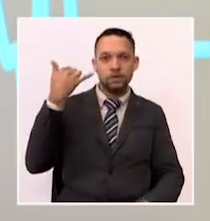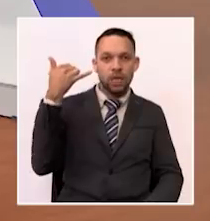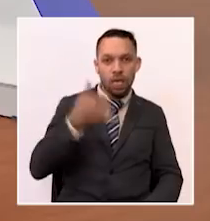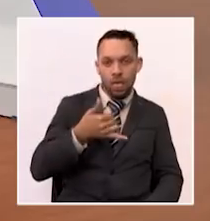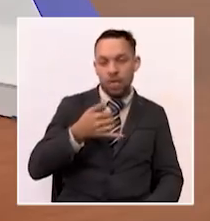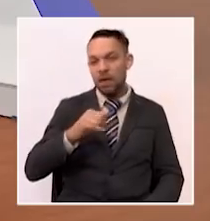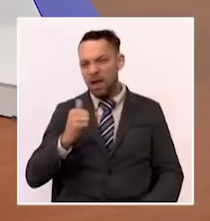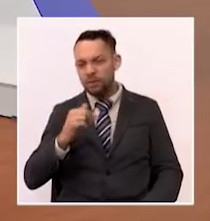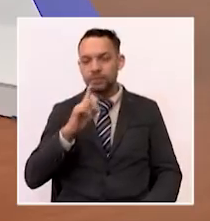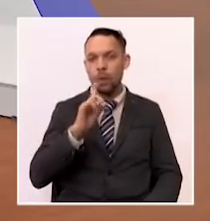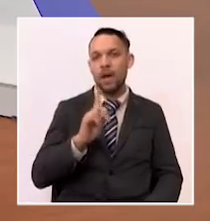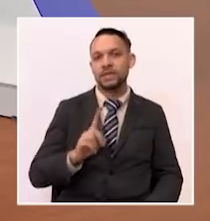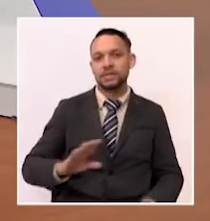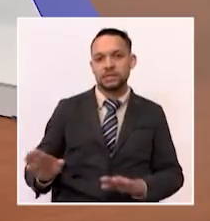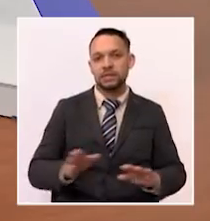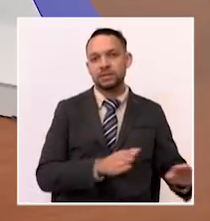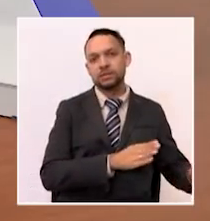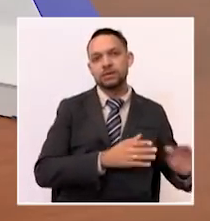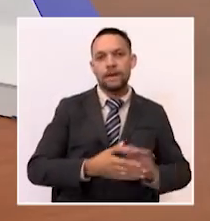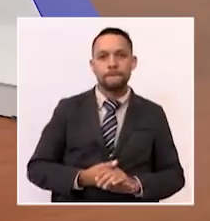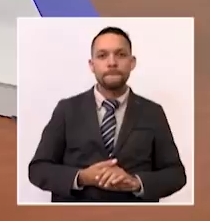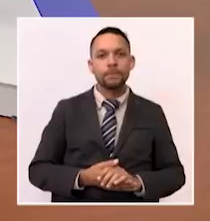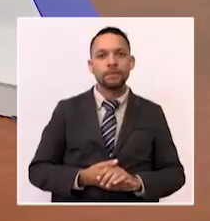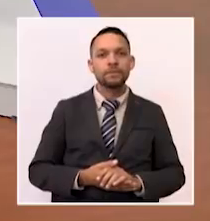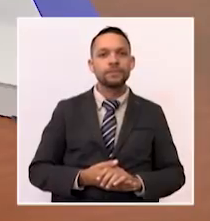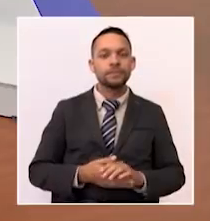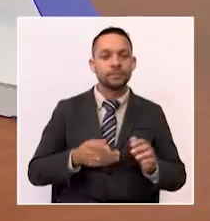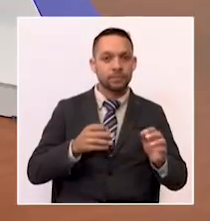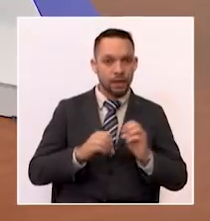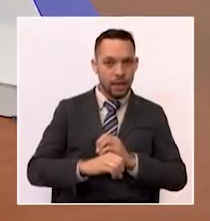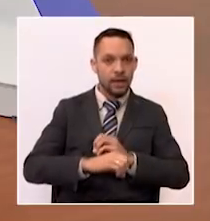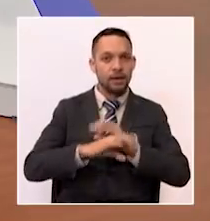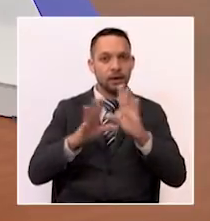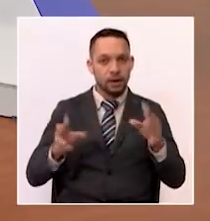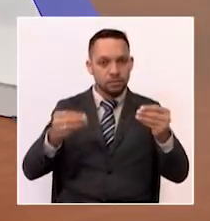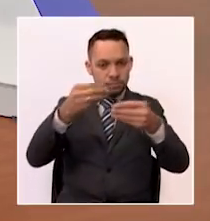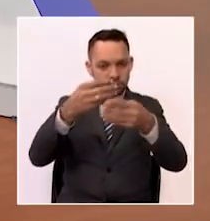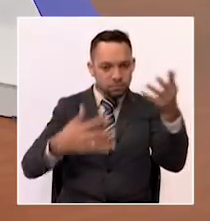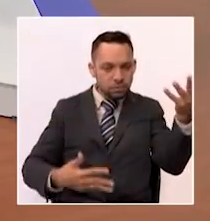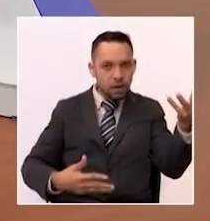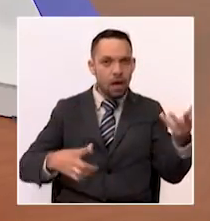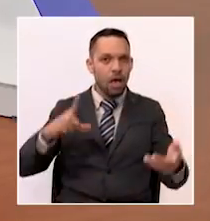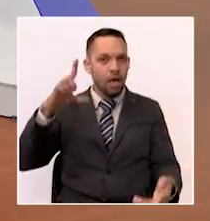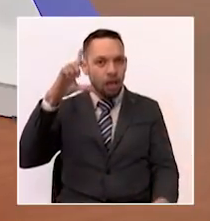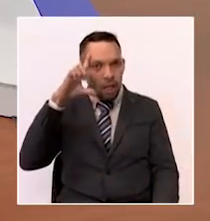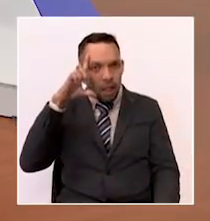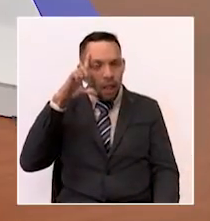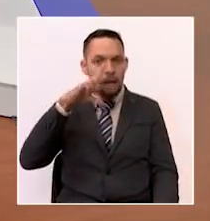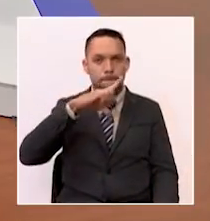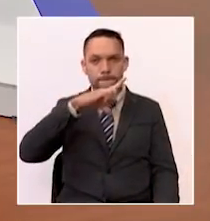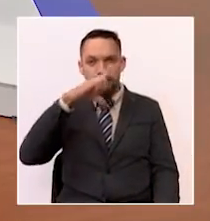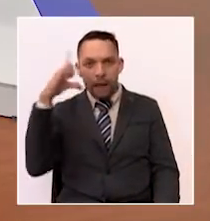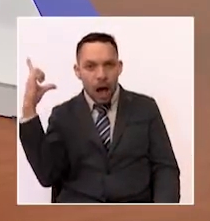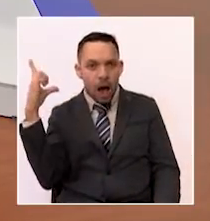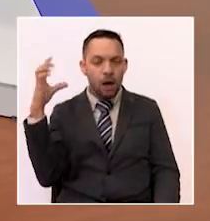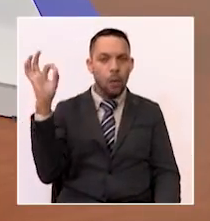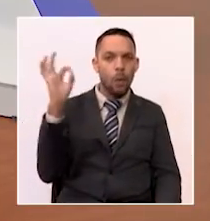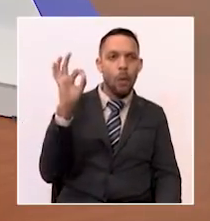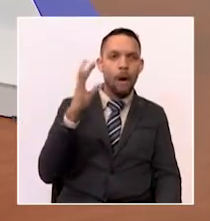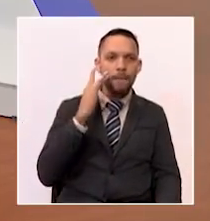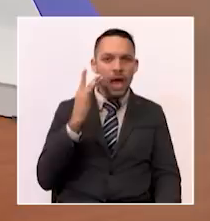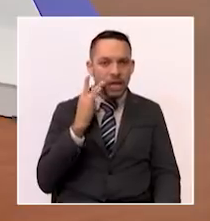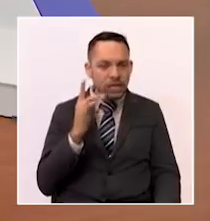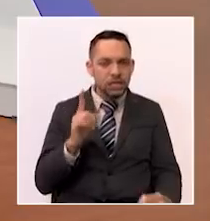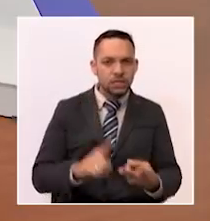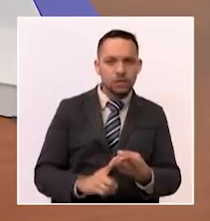Doc. Hay que aclararle a las personas que entonces tenemos una cantidad de flujos, unos que pueden ser blancos, otros que pueden picar mucho, otros